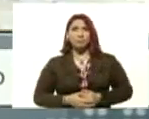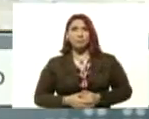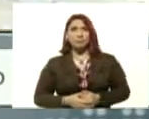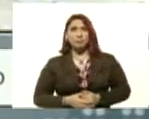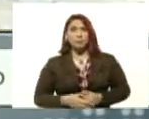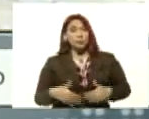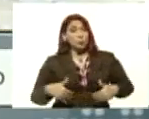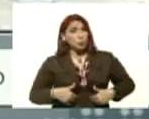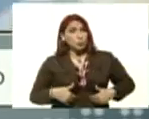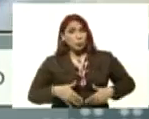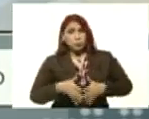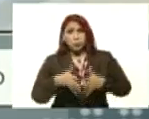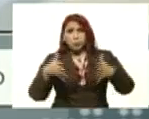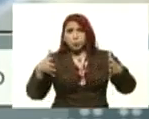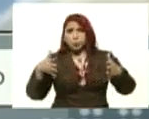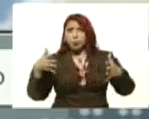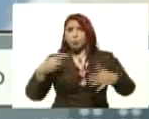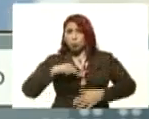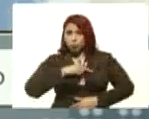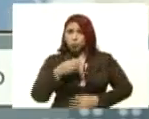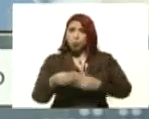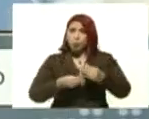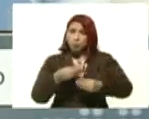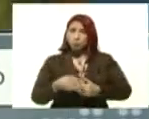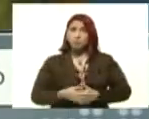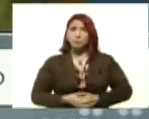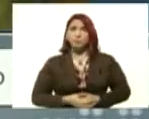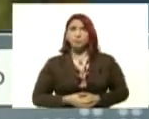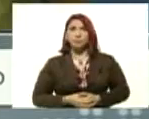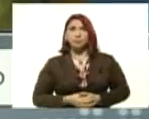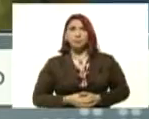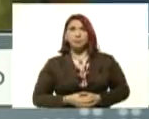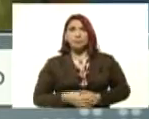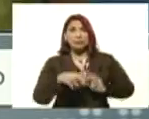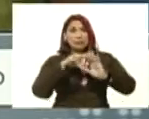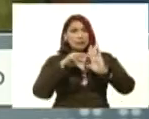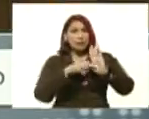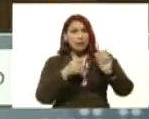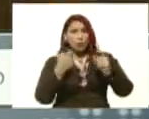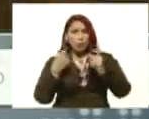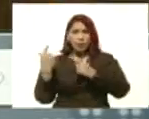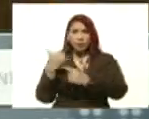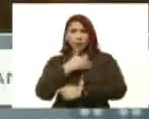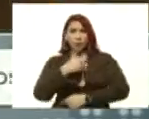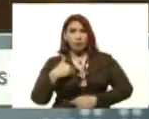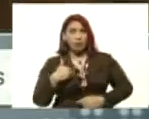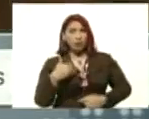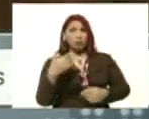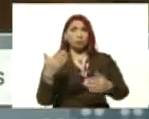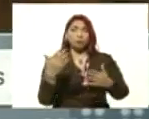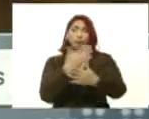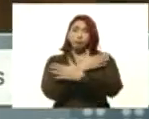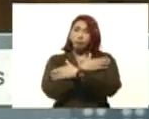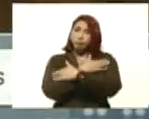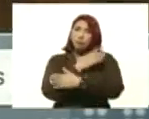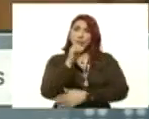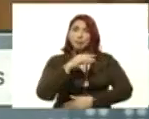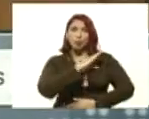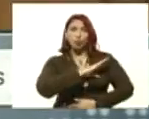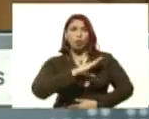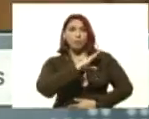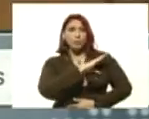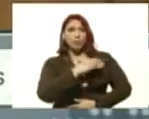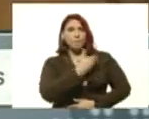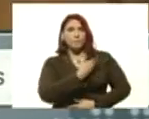¿Qué esfuerzo tan grande hemos hecho? Y a nivel logístico, quiero felicitar a la Comisión